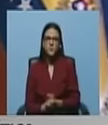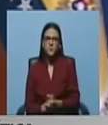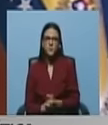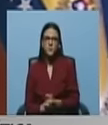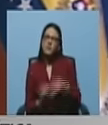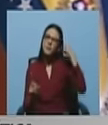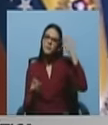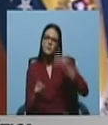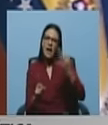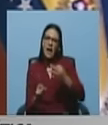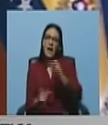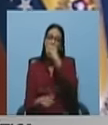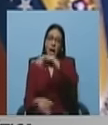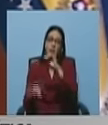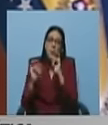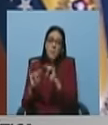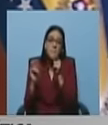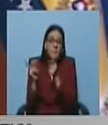para que ellos mismos,